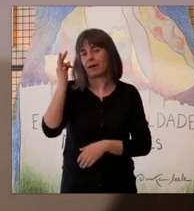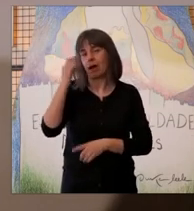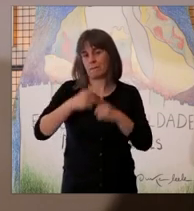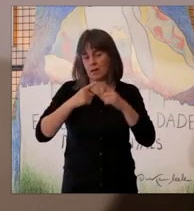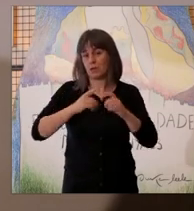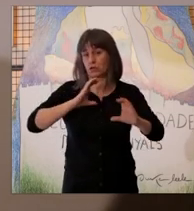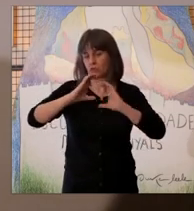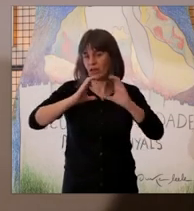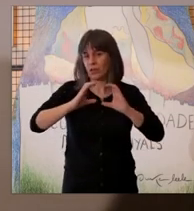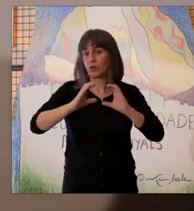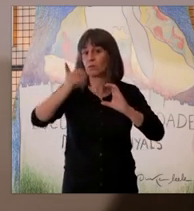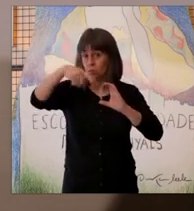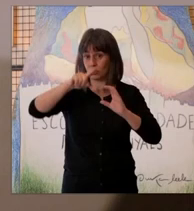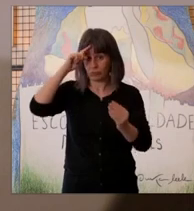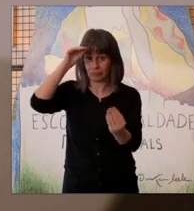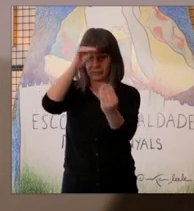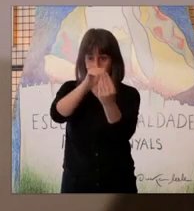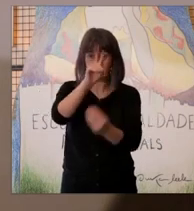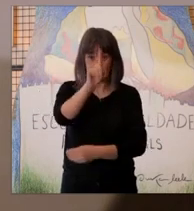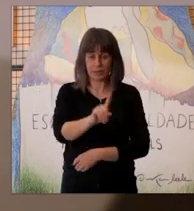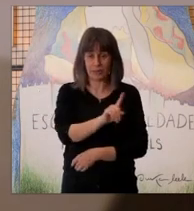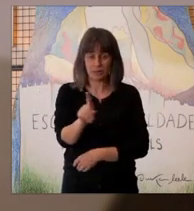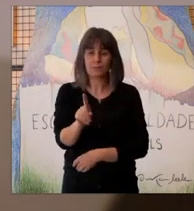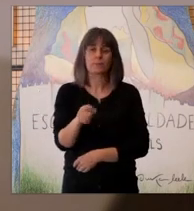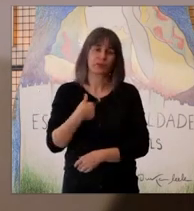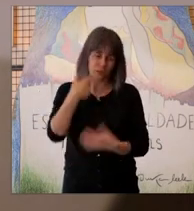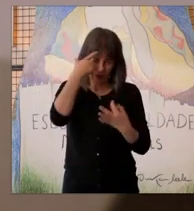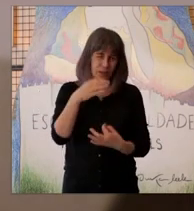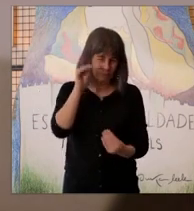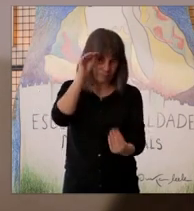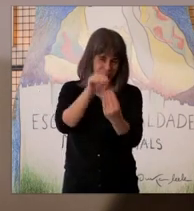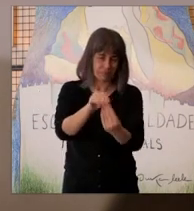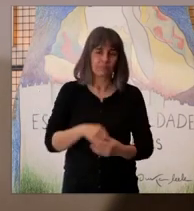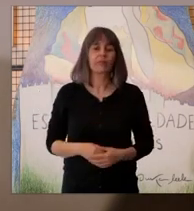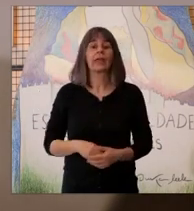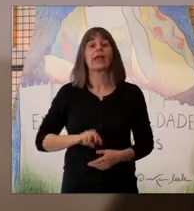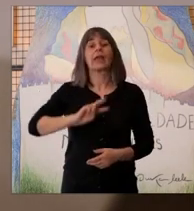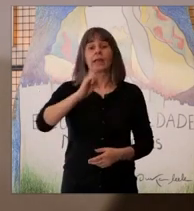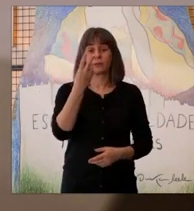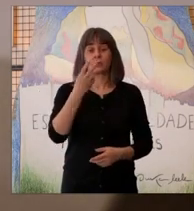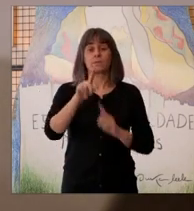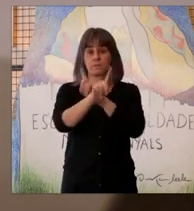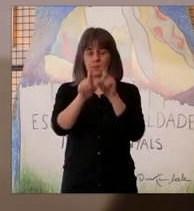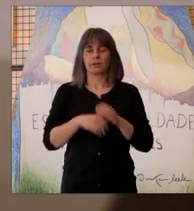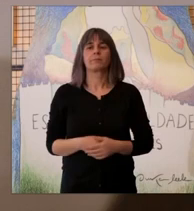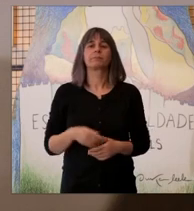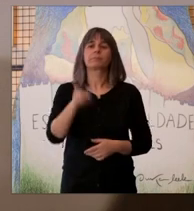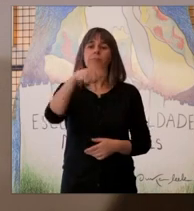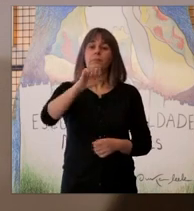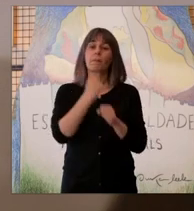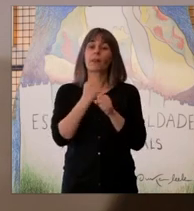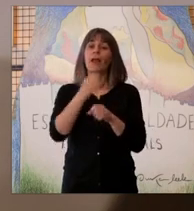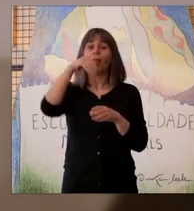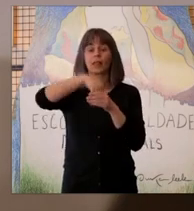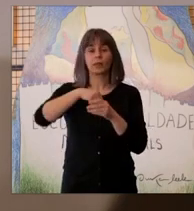feministas la compartís yo creo que sí Y en segundo lugar una pregunta vosotras que sois mujeres de los medios de